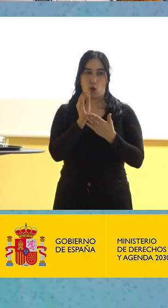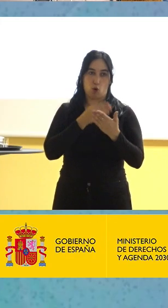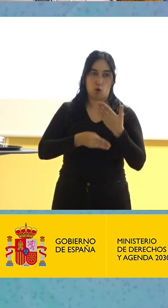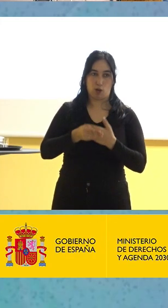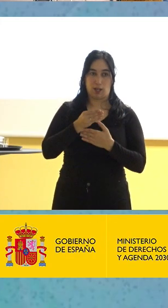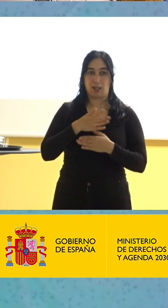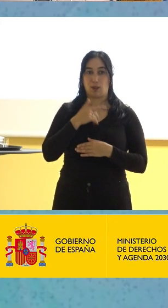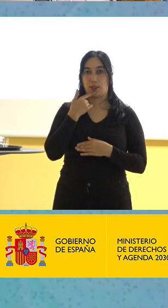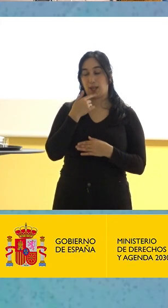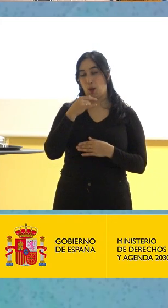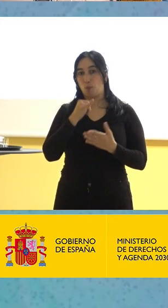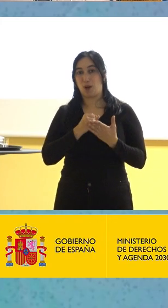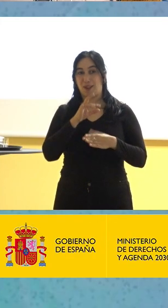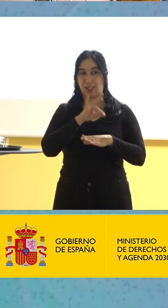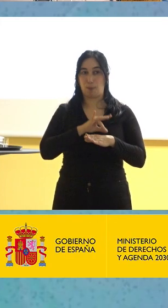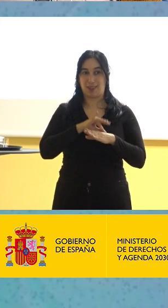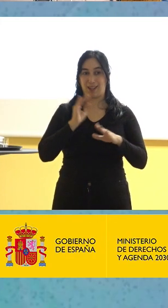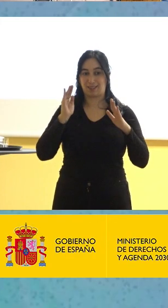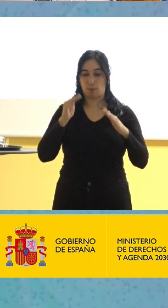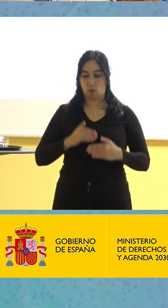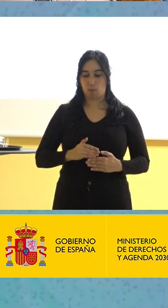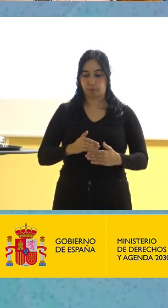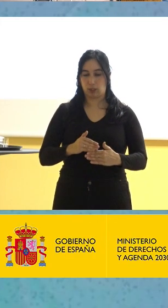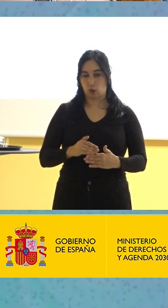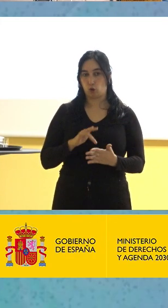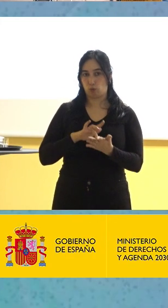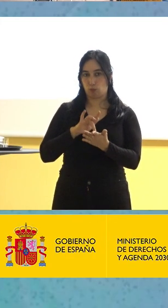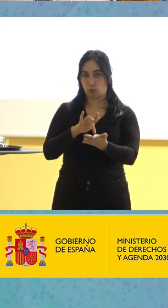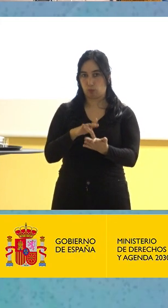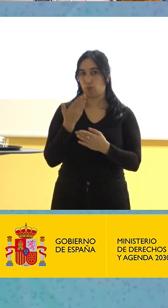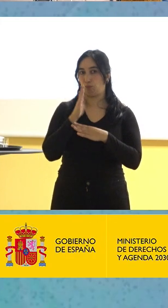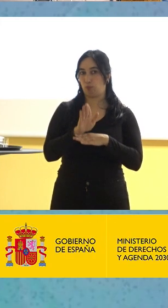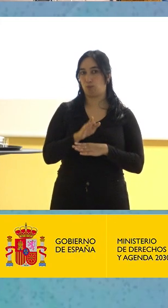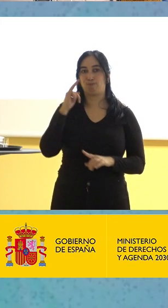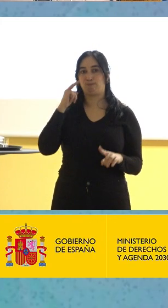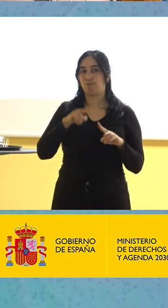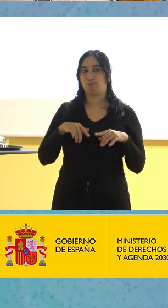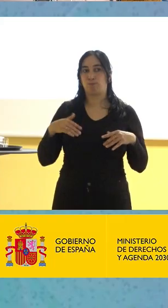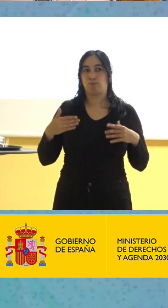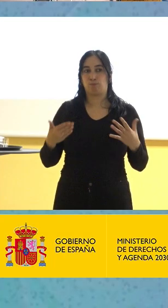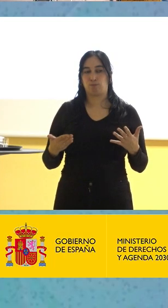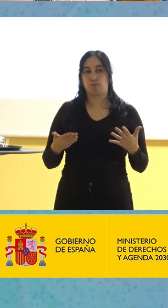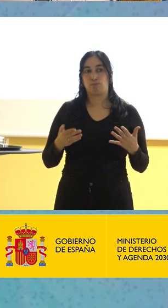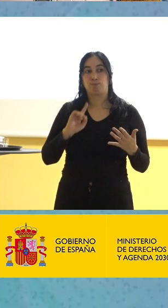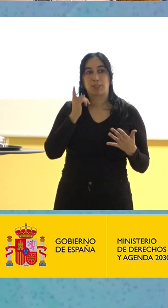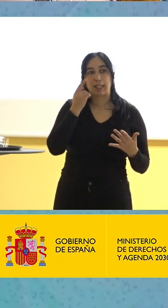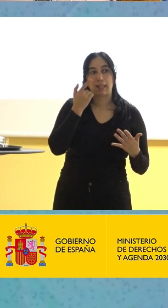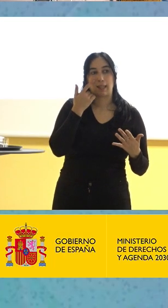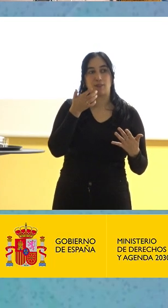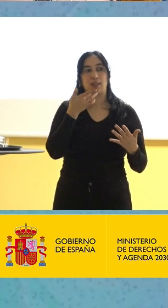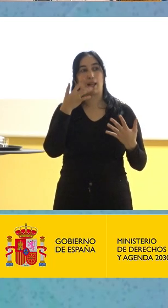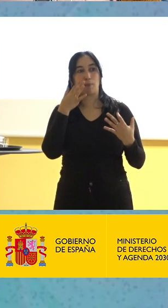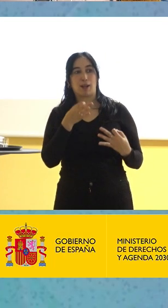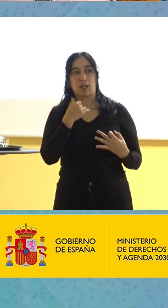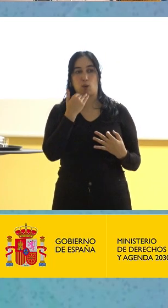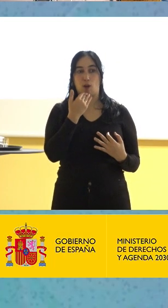médicas que se ofrecen de manera sistemática durante el embarazo con la intención de identificar posibles